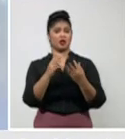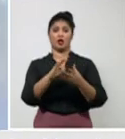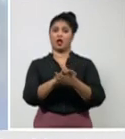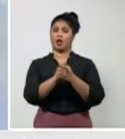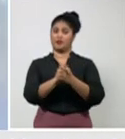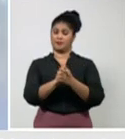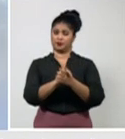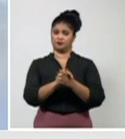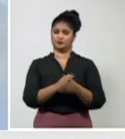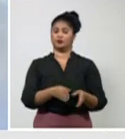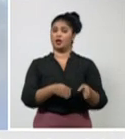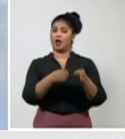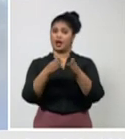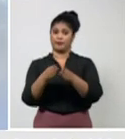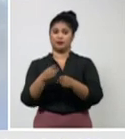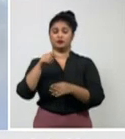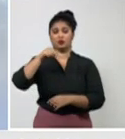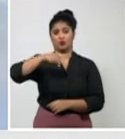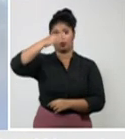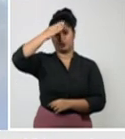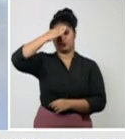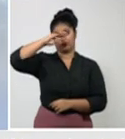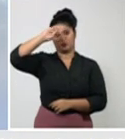pacientes ingresados,